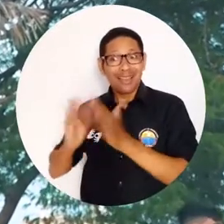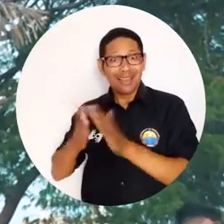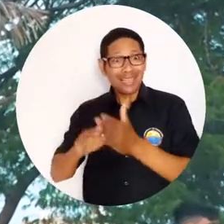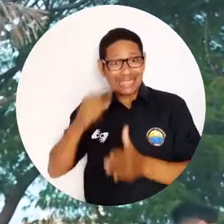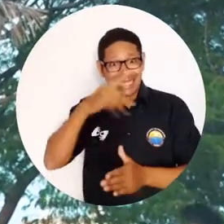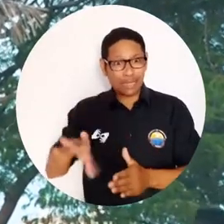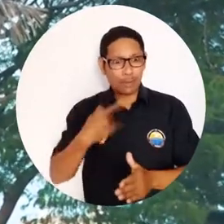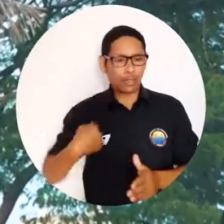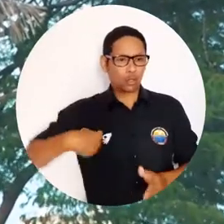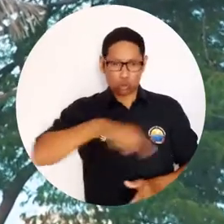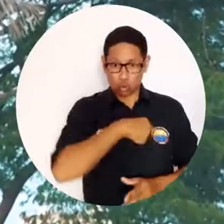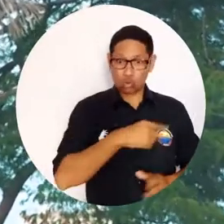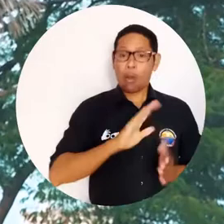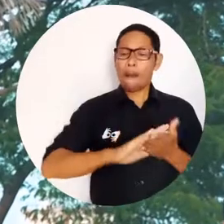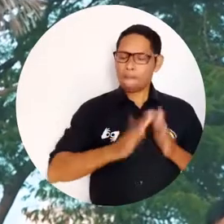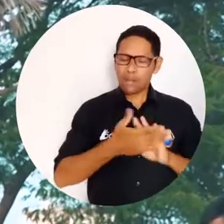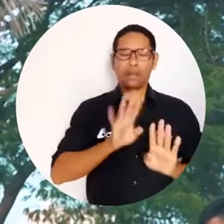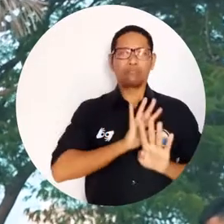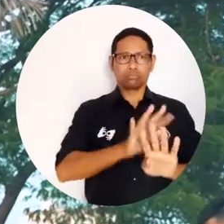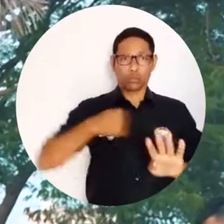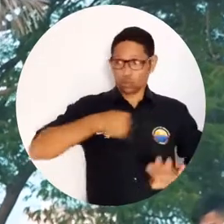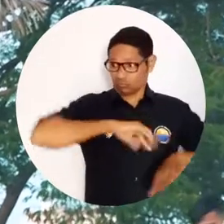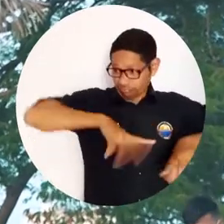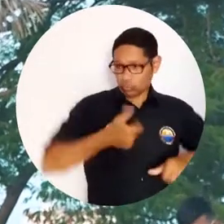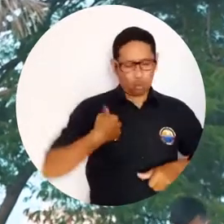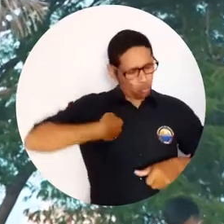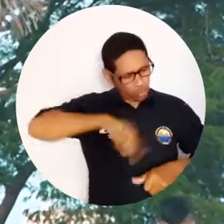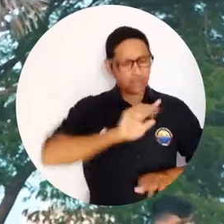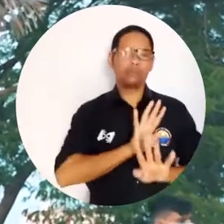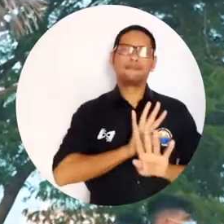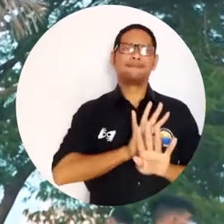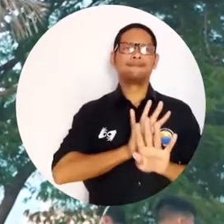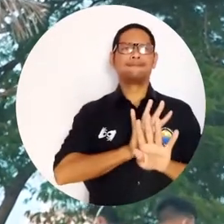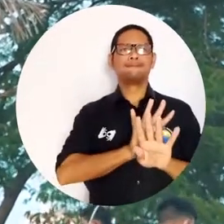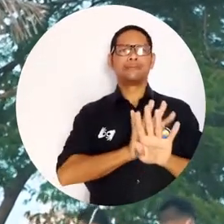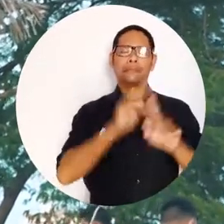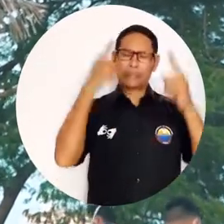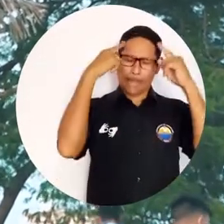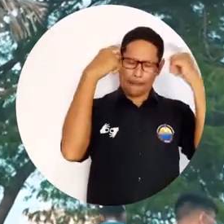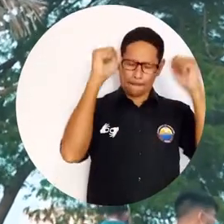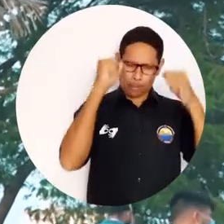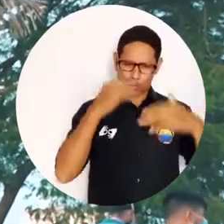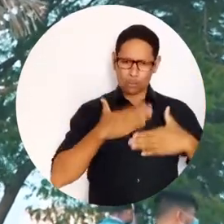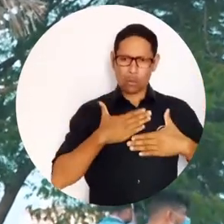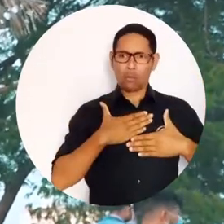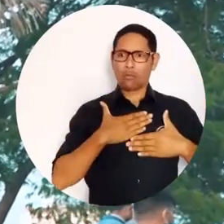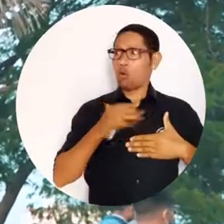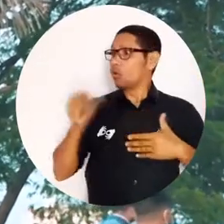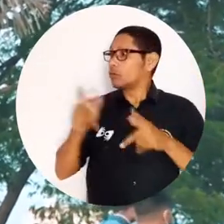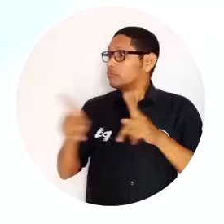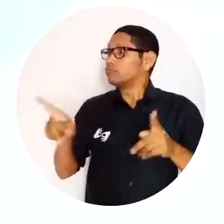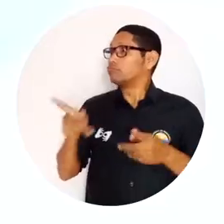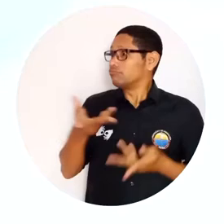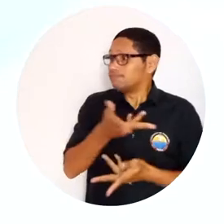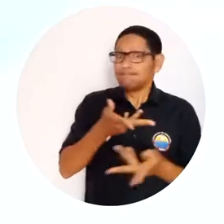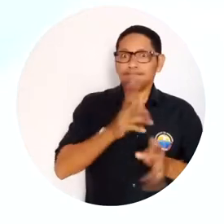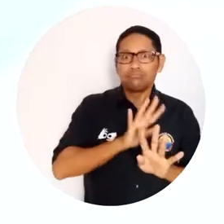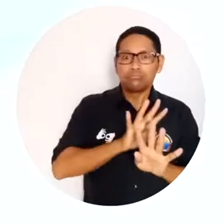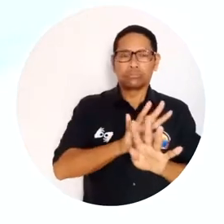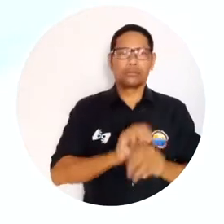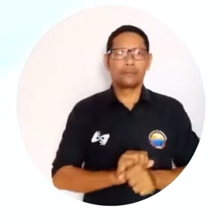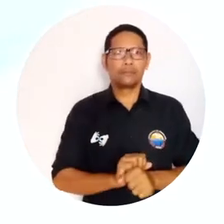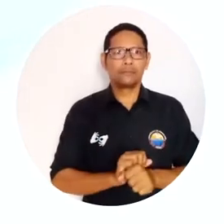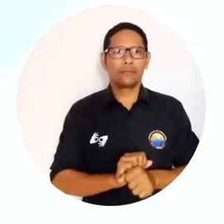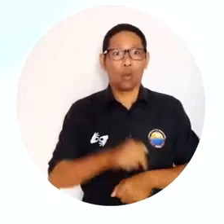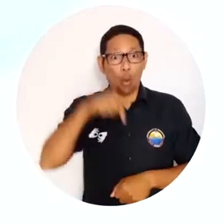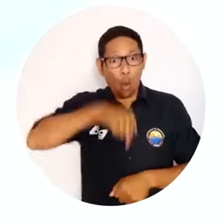ciudadanía, a Samaria, que se movilizan en paz, que no somos vándalos y que estamos preocupados también no solo por nosotros, sino también por los otros. Hoy marchamos como